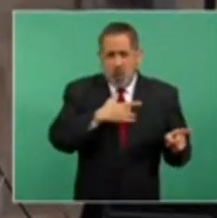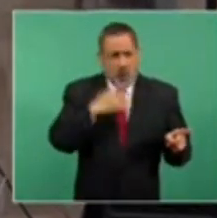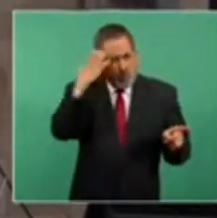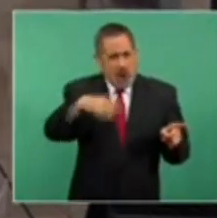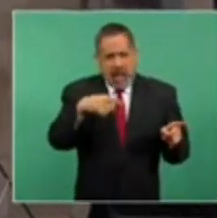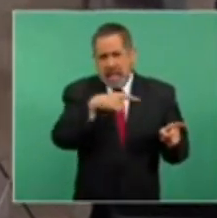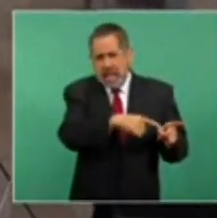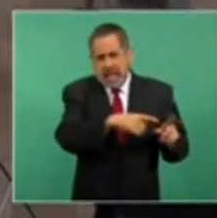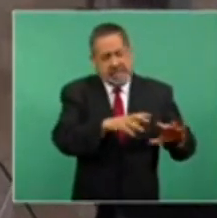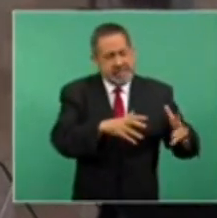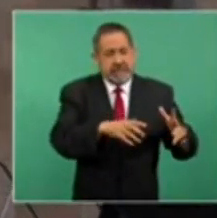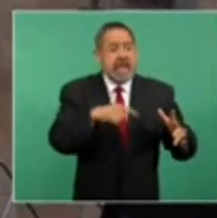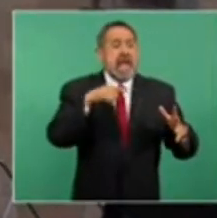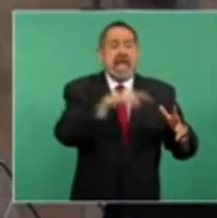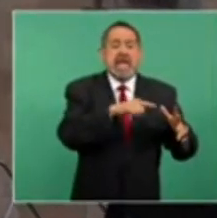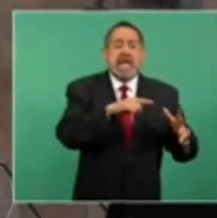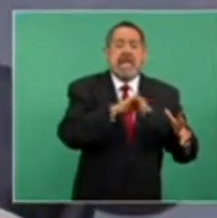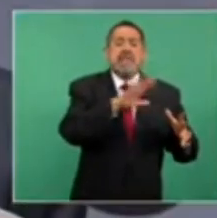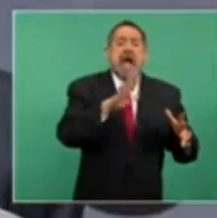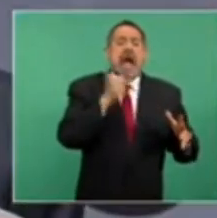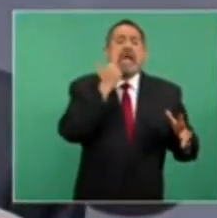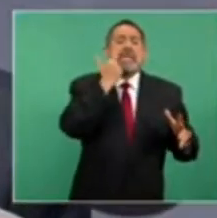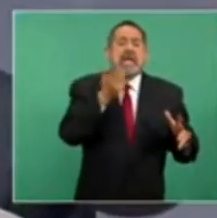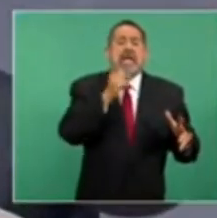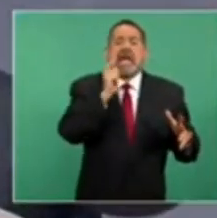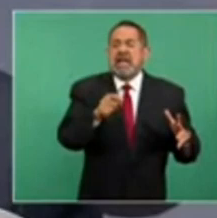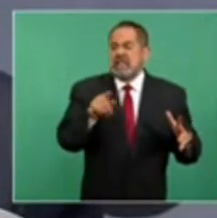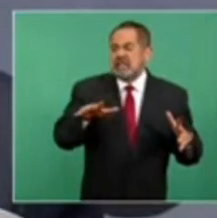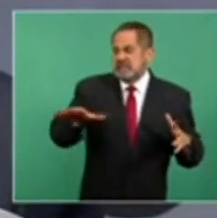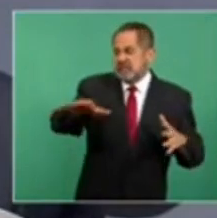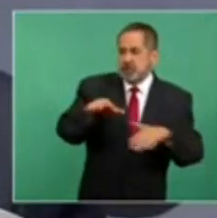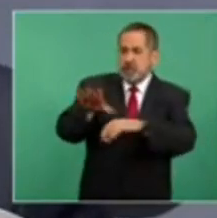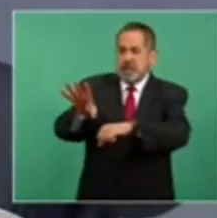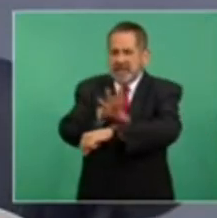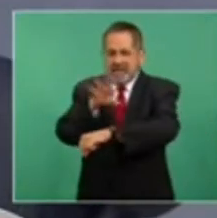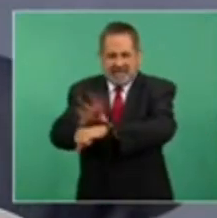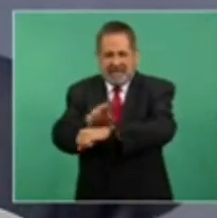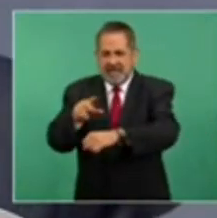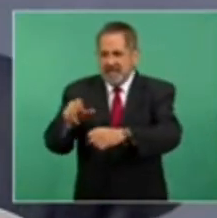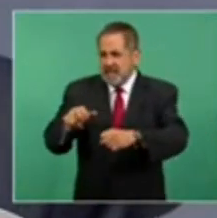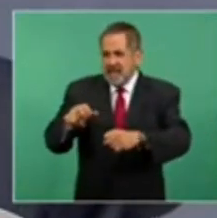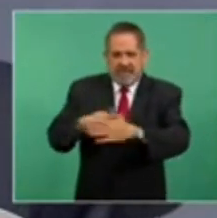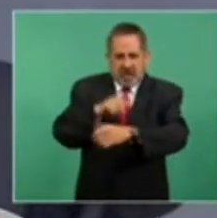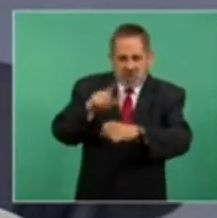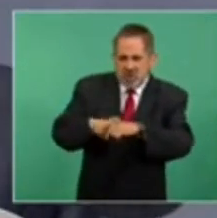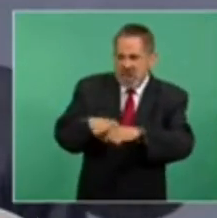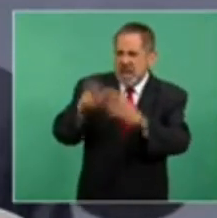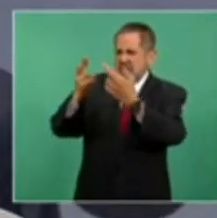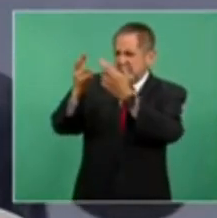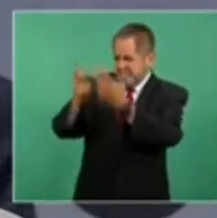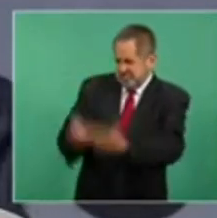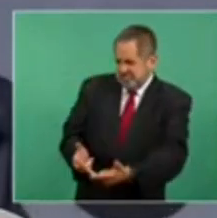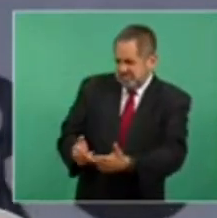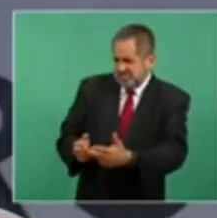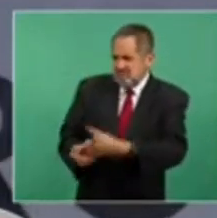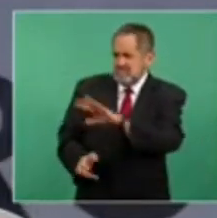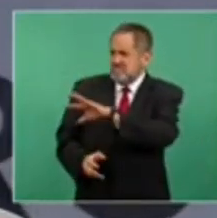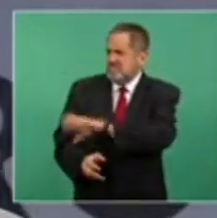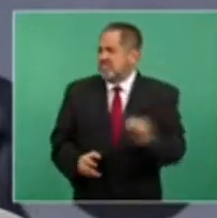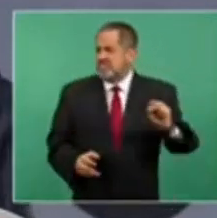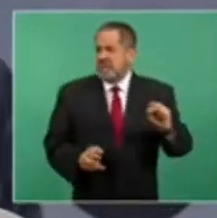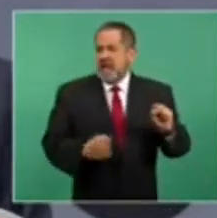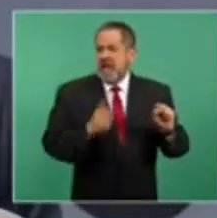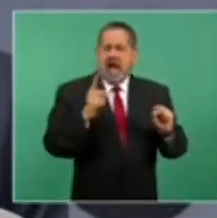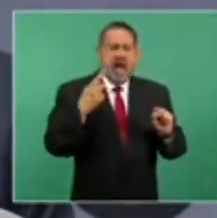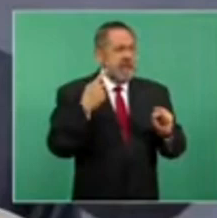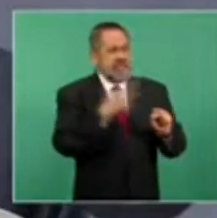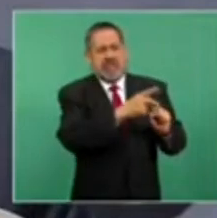buscaba arruinar a la industria eléctrica nacional y dejar el mercado en manos de empresas